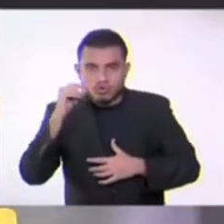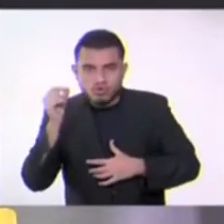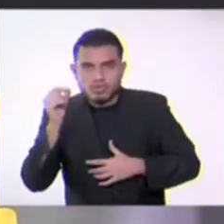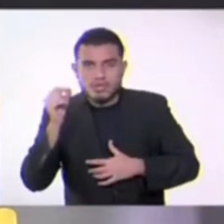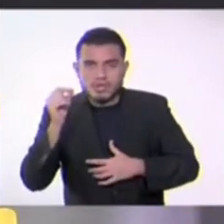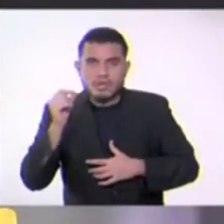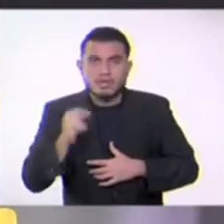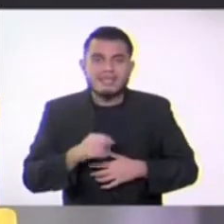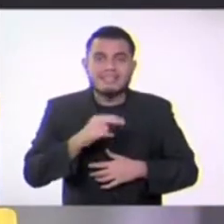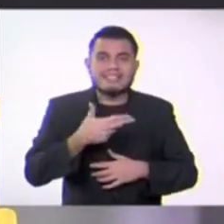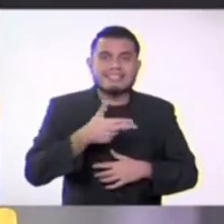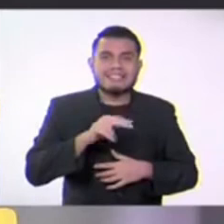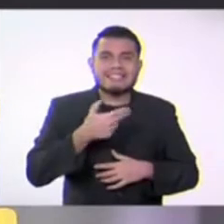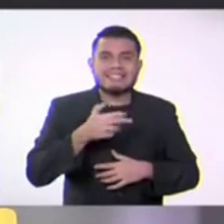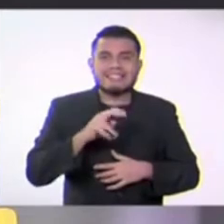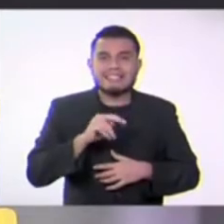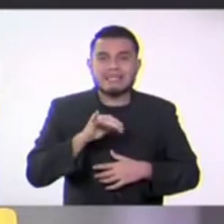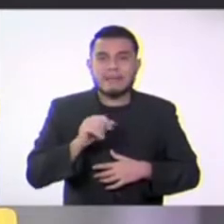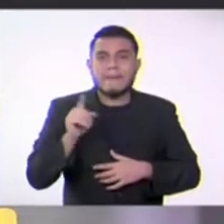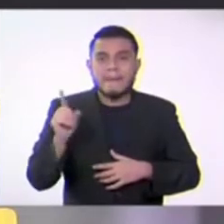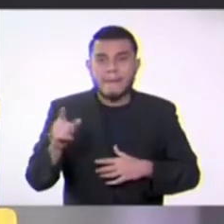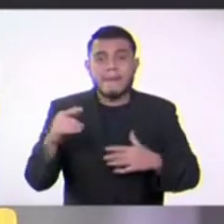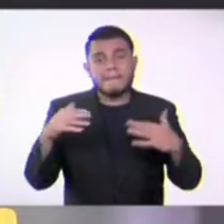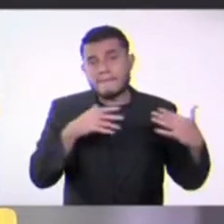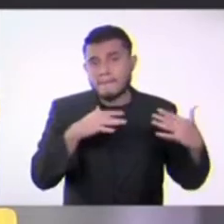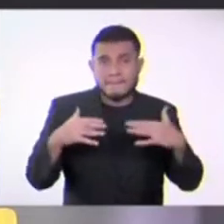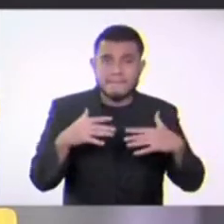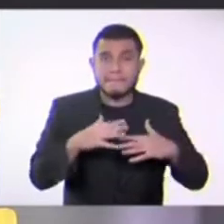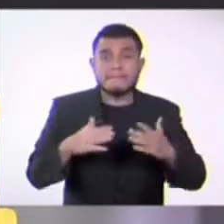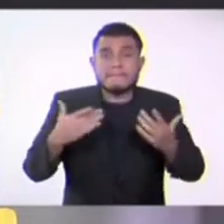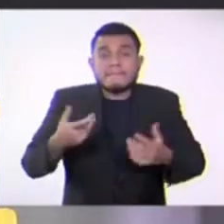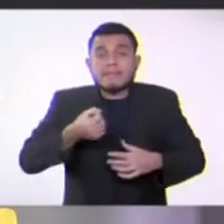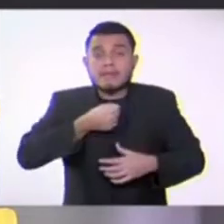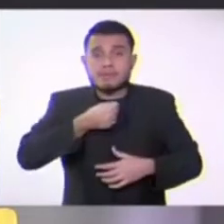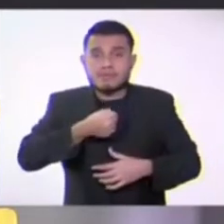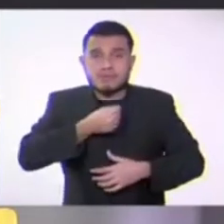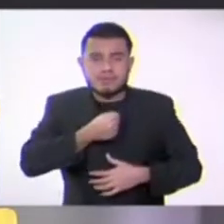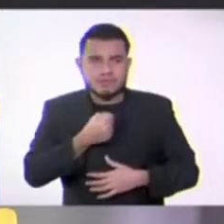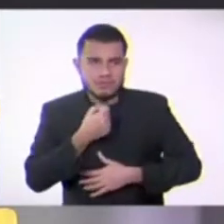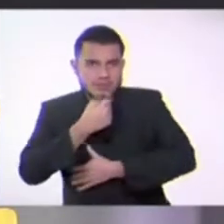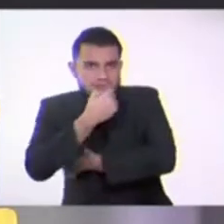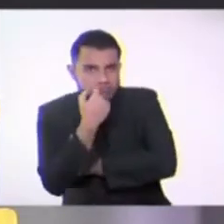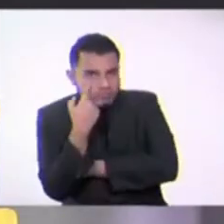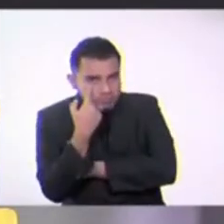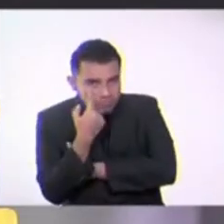de Chechenia, este es un conflicto que en las noticias se